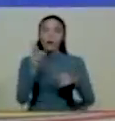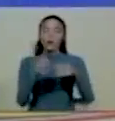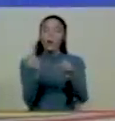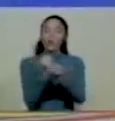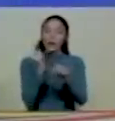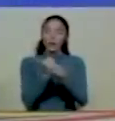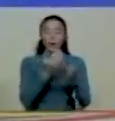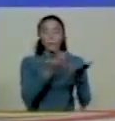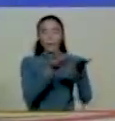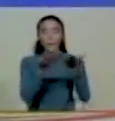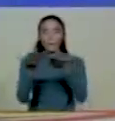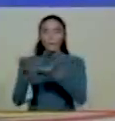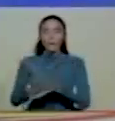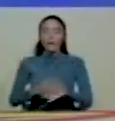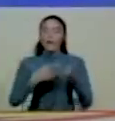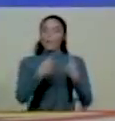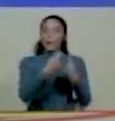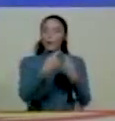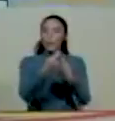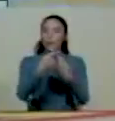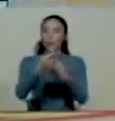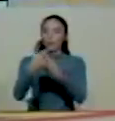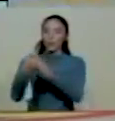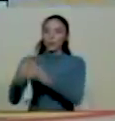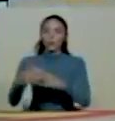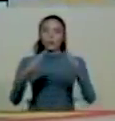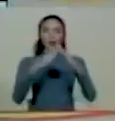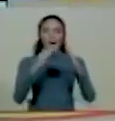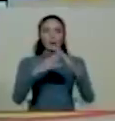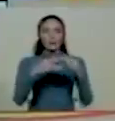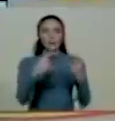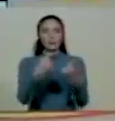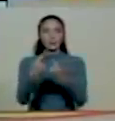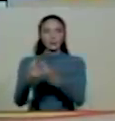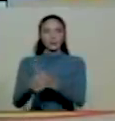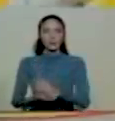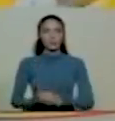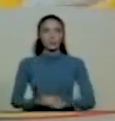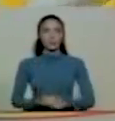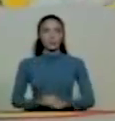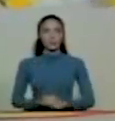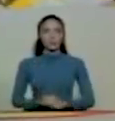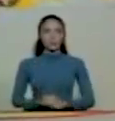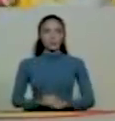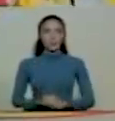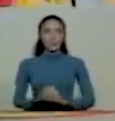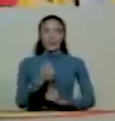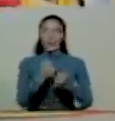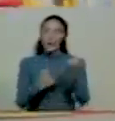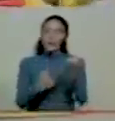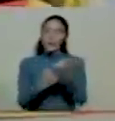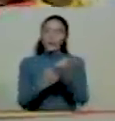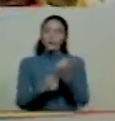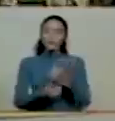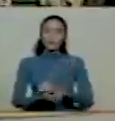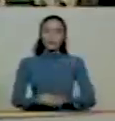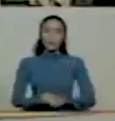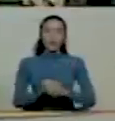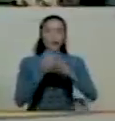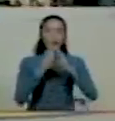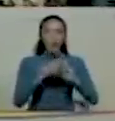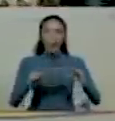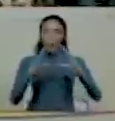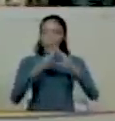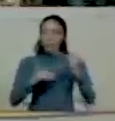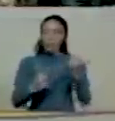trabajo, de salario, de vivienda y de apoyo a todo